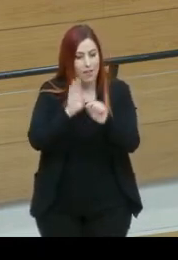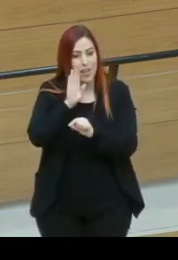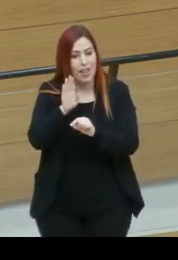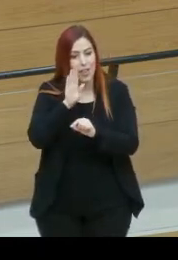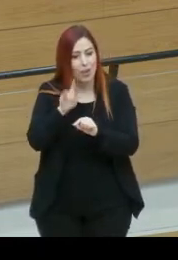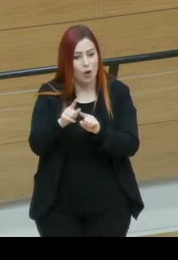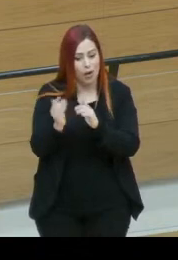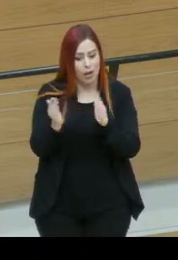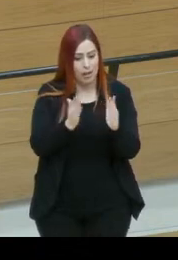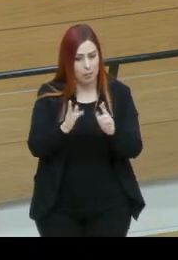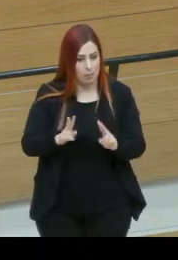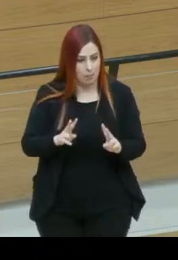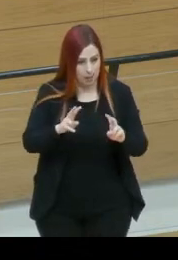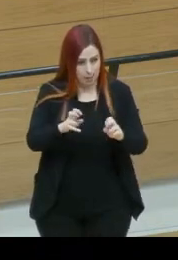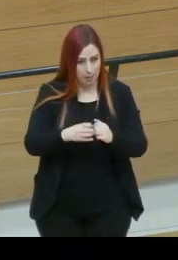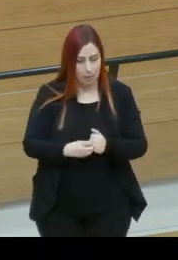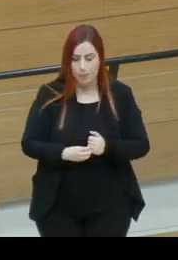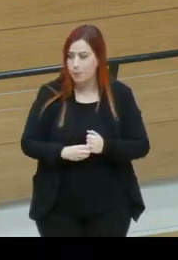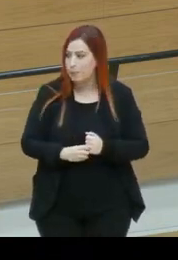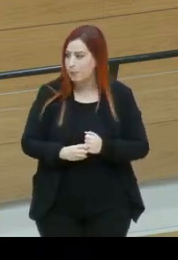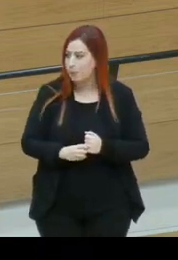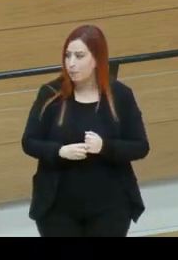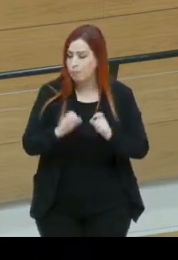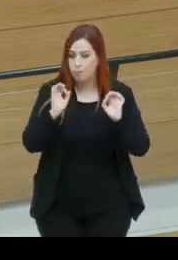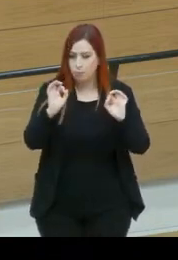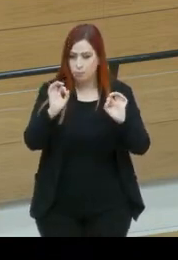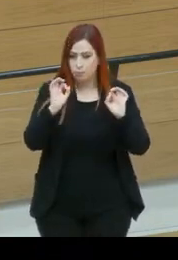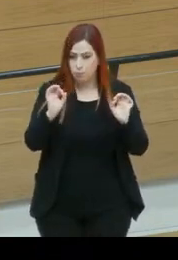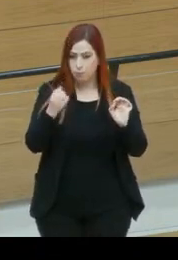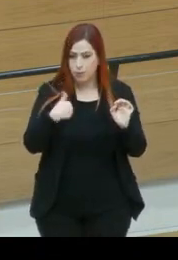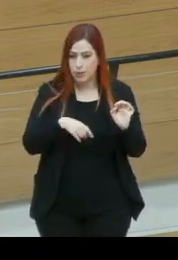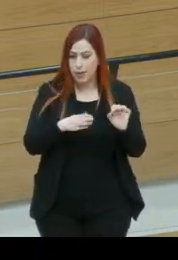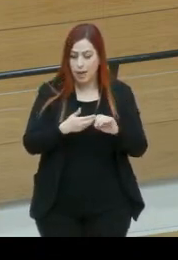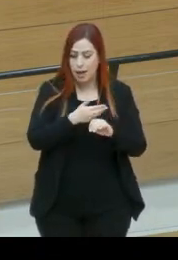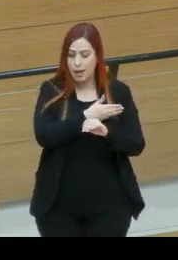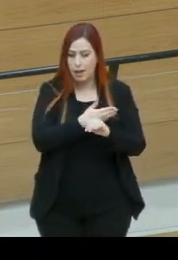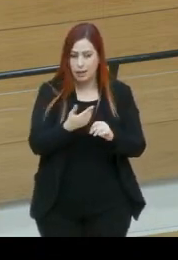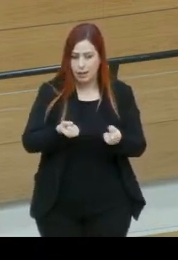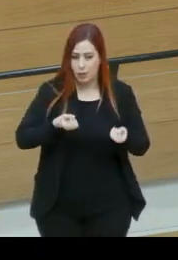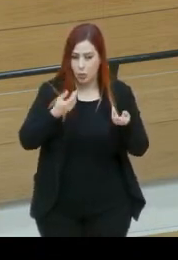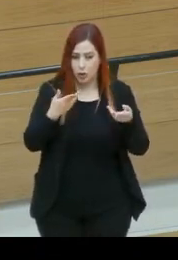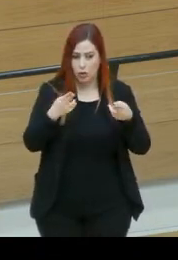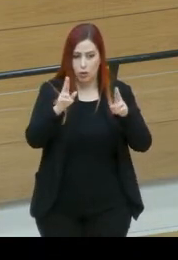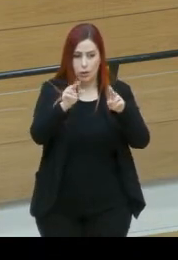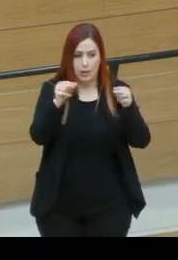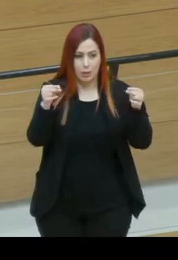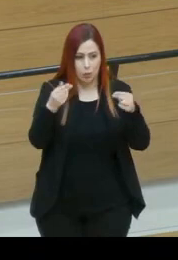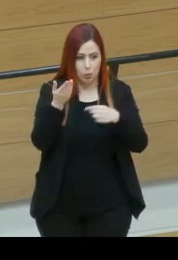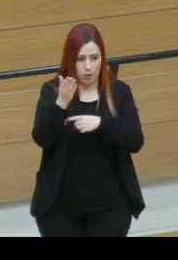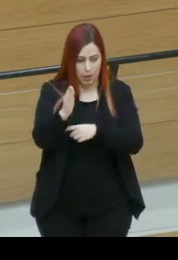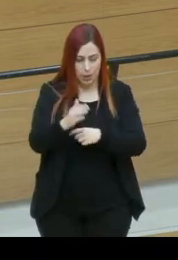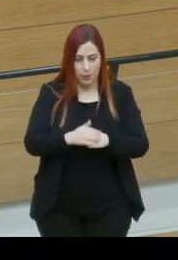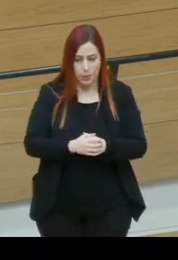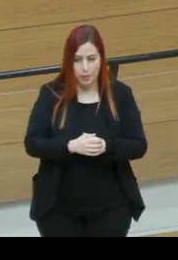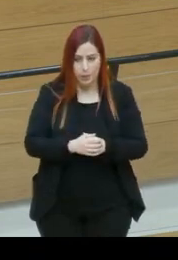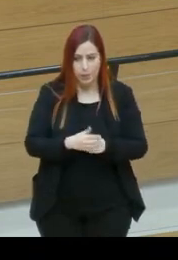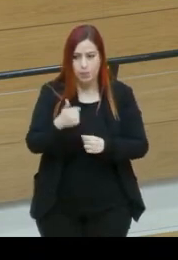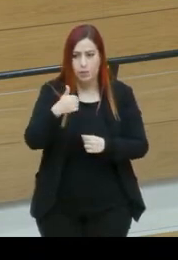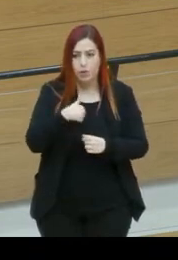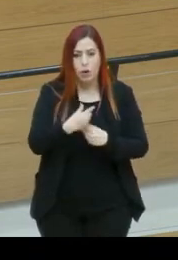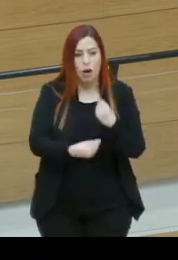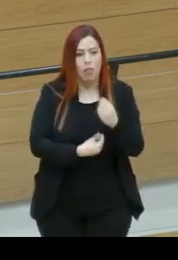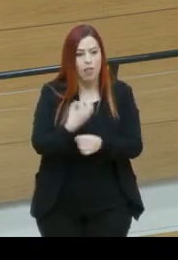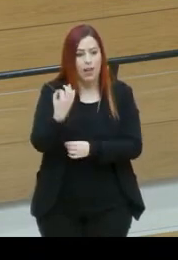primeras etapas. En concreto, como ya he adelantado en el título y con la presentación, yo lo que